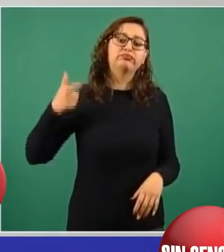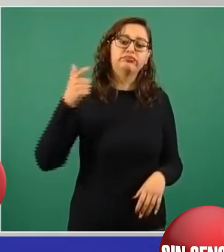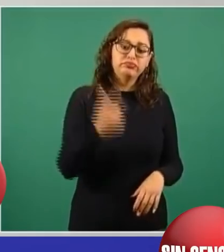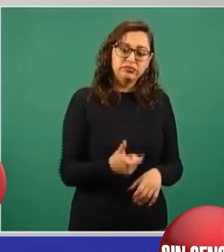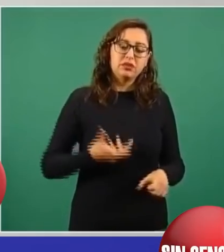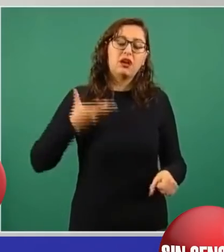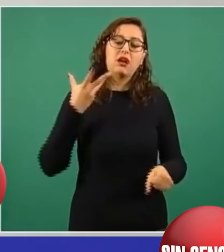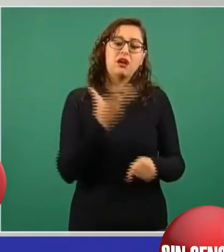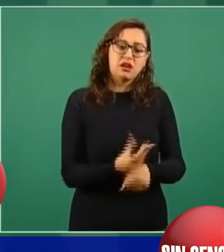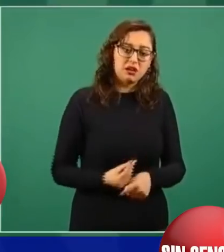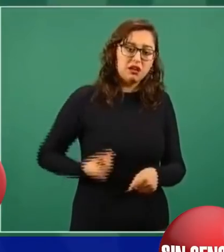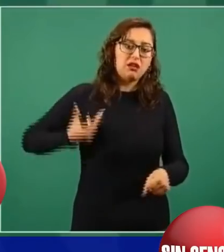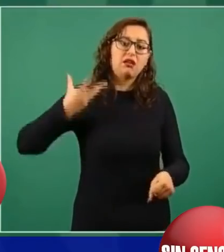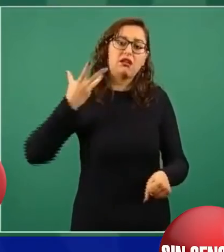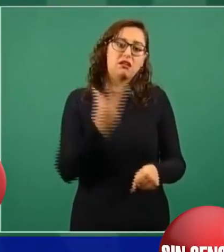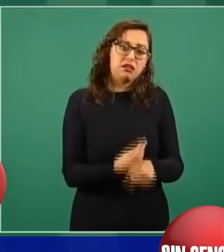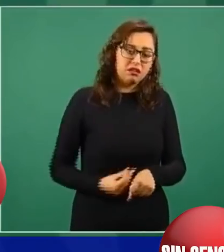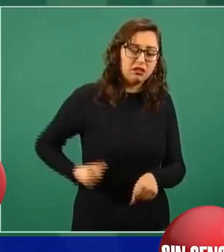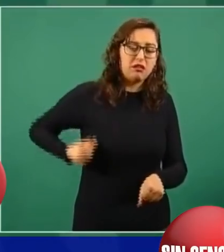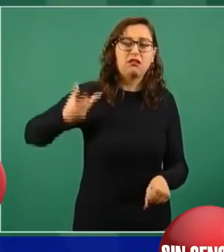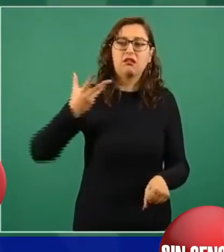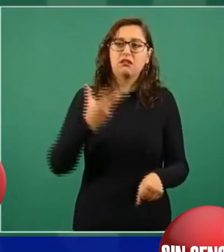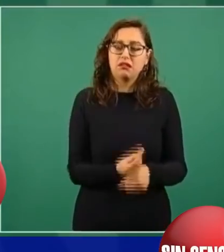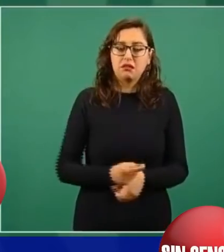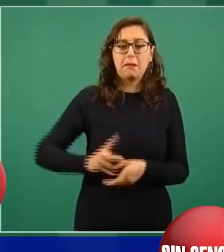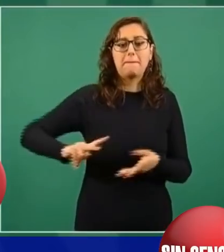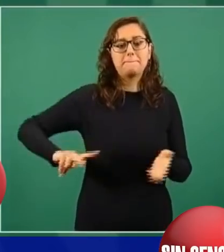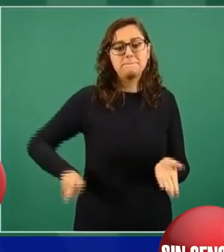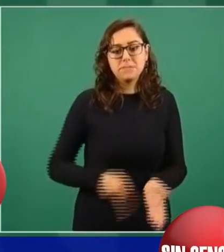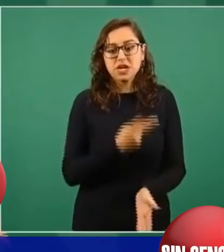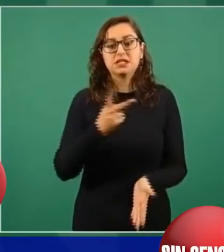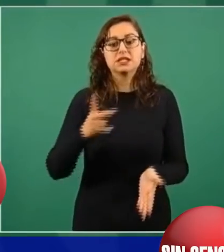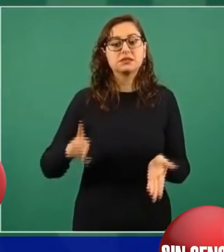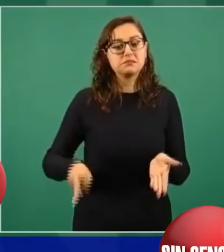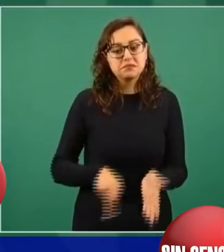para poderla mantener